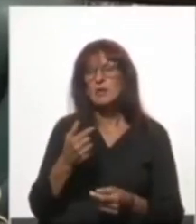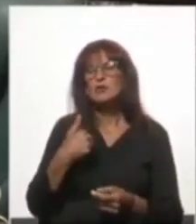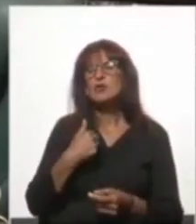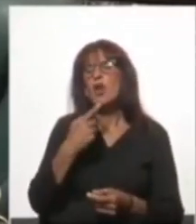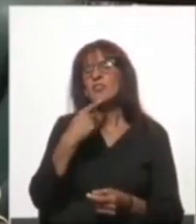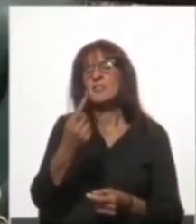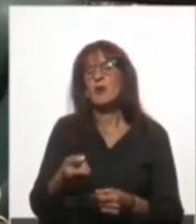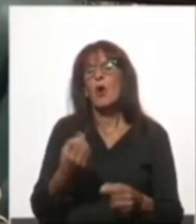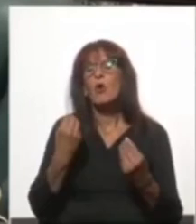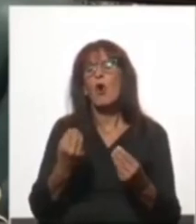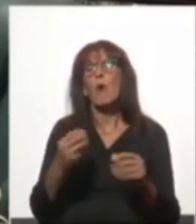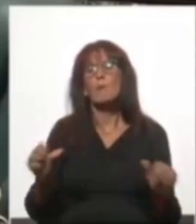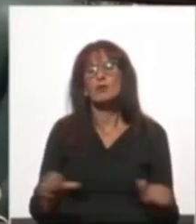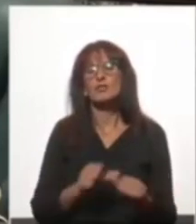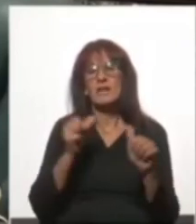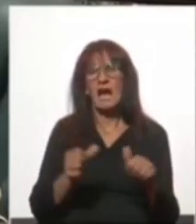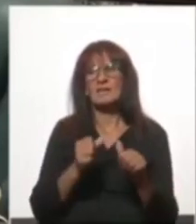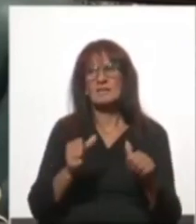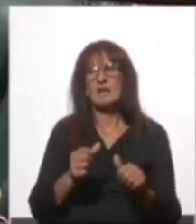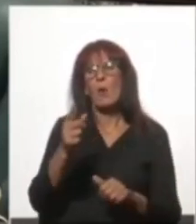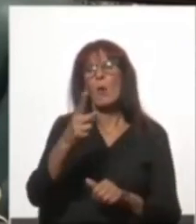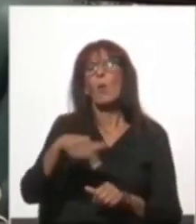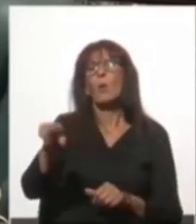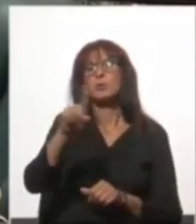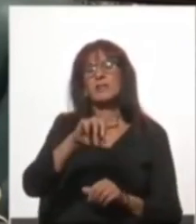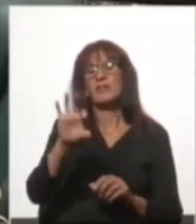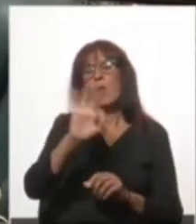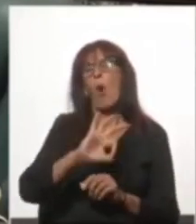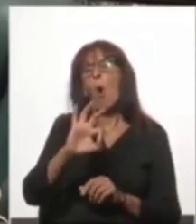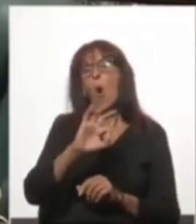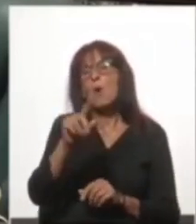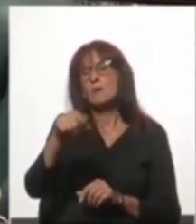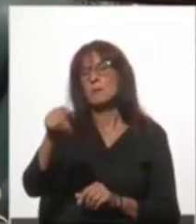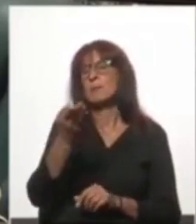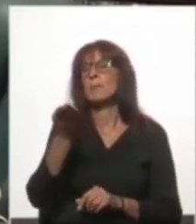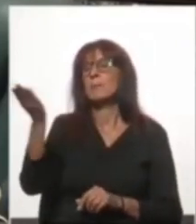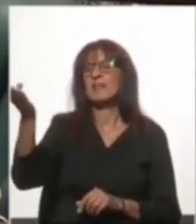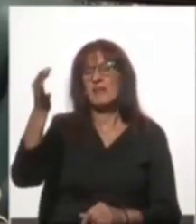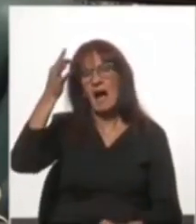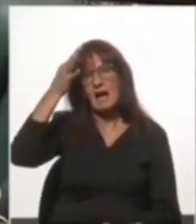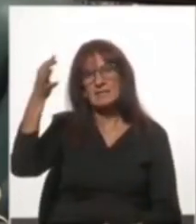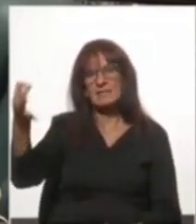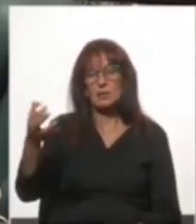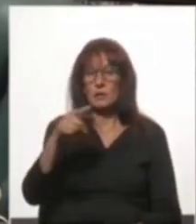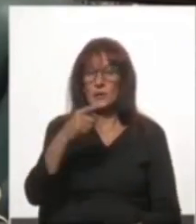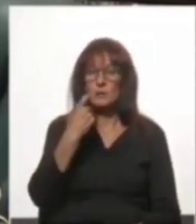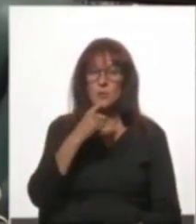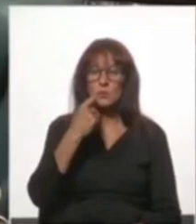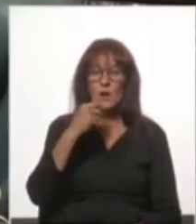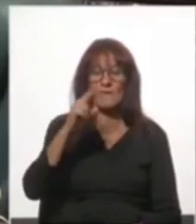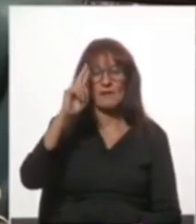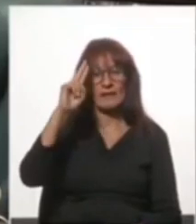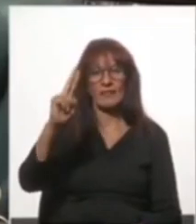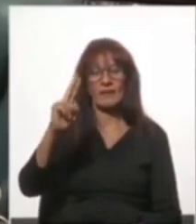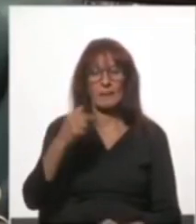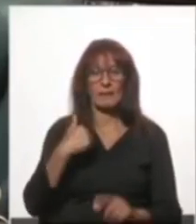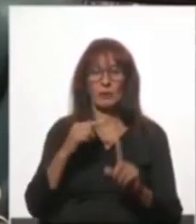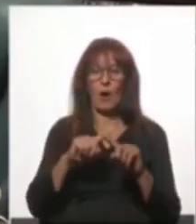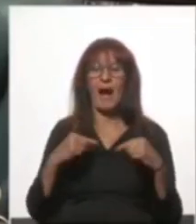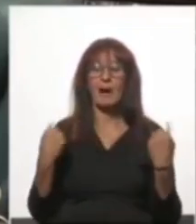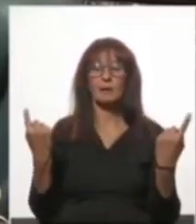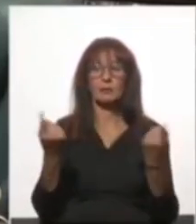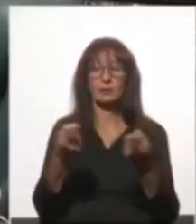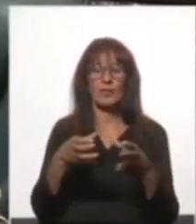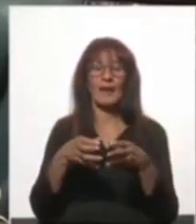se hace y háganlo ustedes o pídanselo a sus asesores. Una cuestión que es una falta de respeto al cuerpo legislativo y